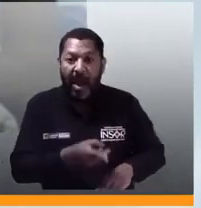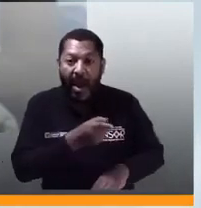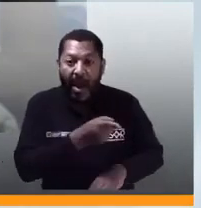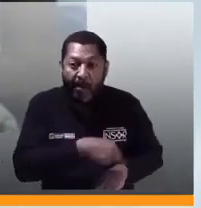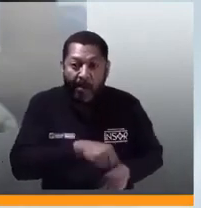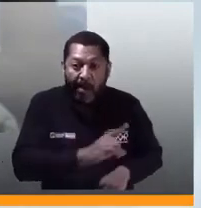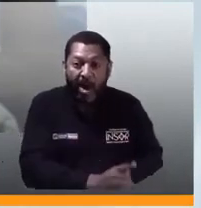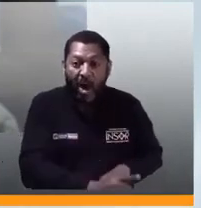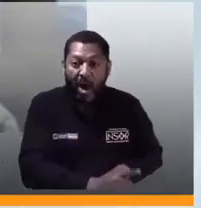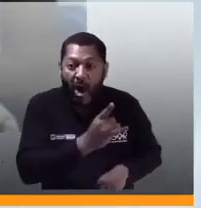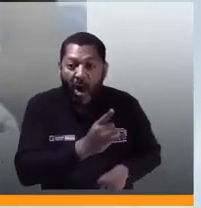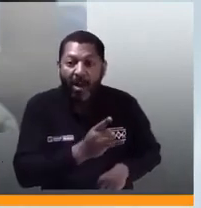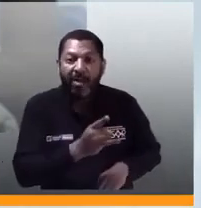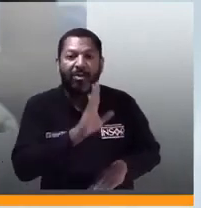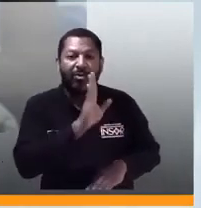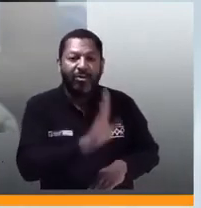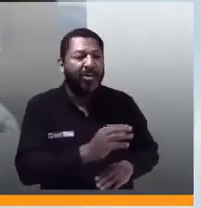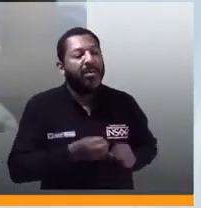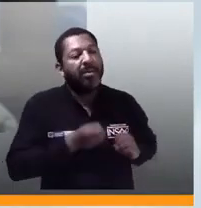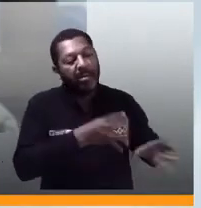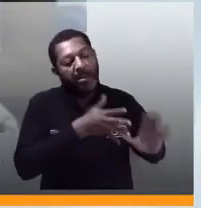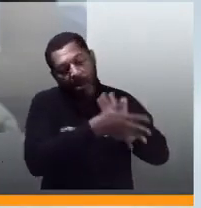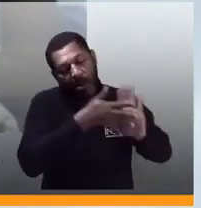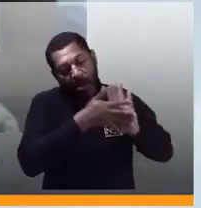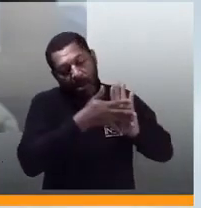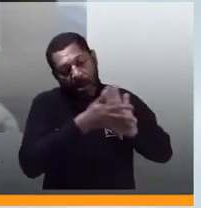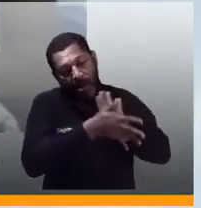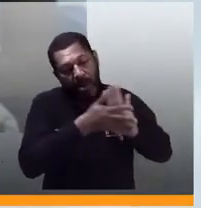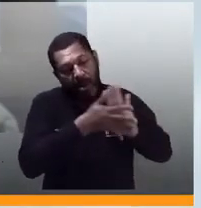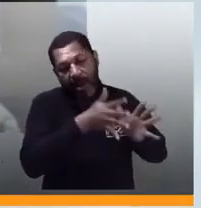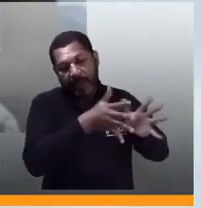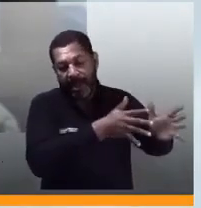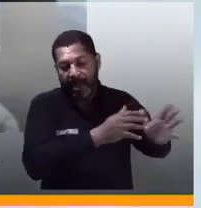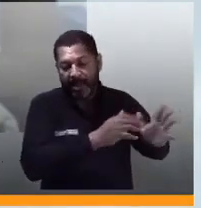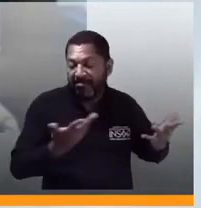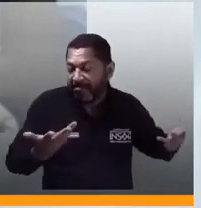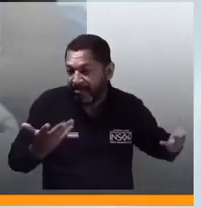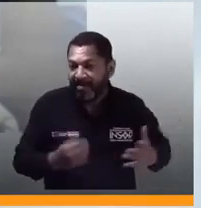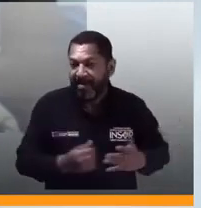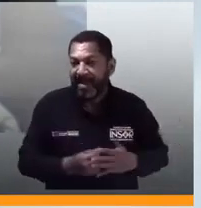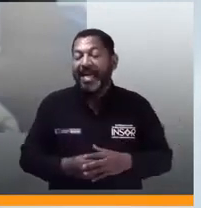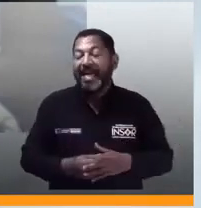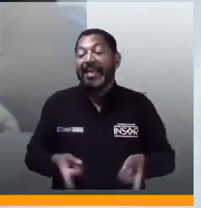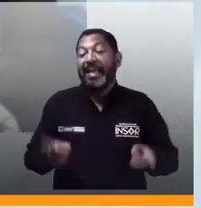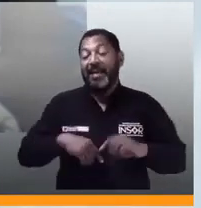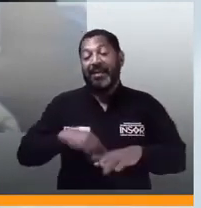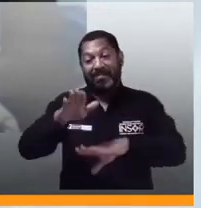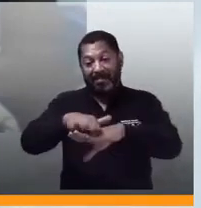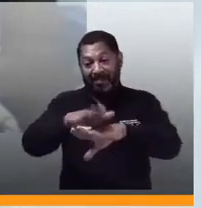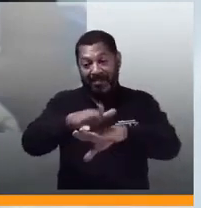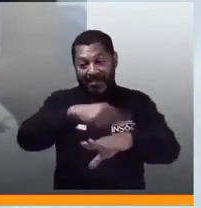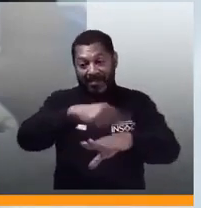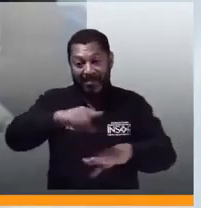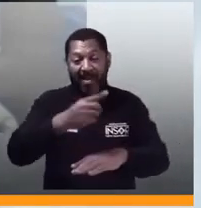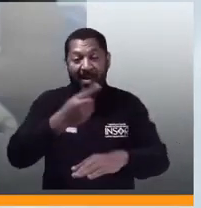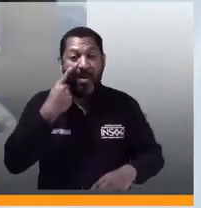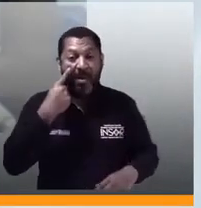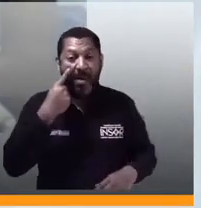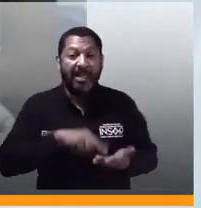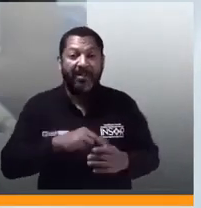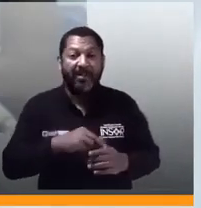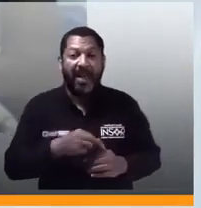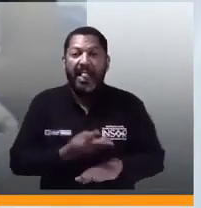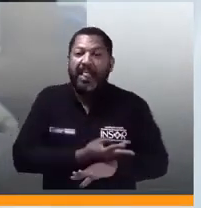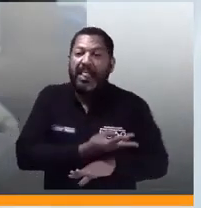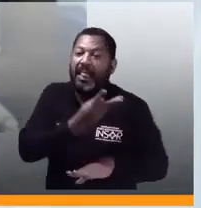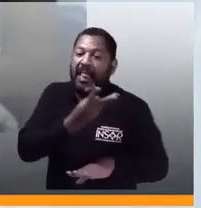impartiendo conocimientos. Allí también, igual que mis compañeros, hago un llamado porque no se trata de tener los 3 horas.